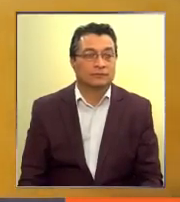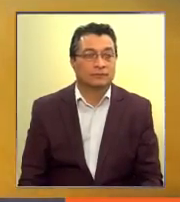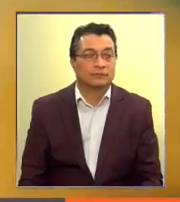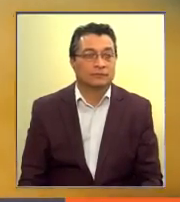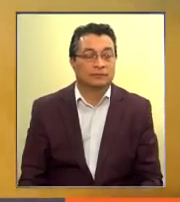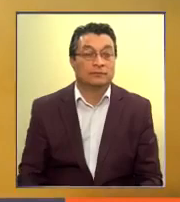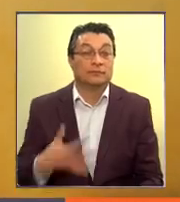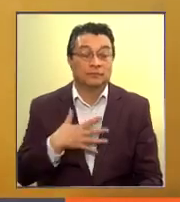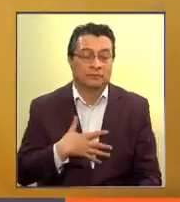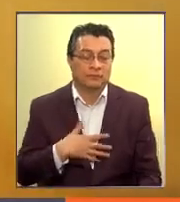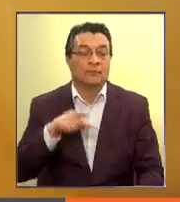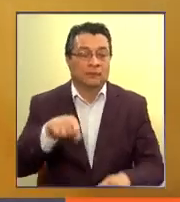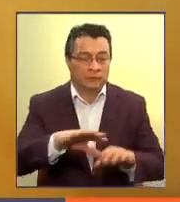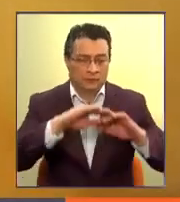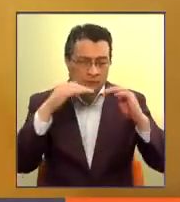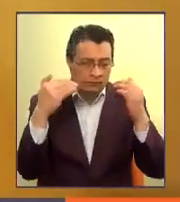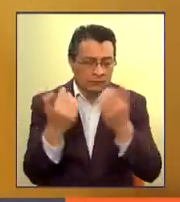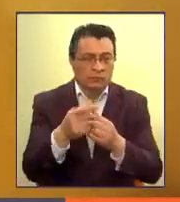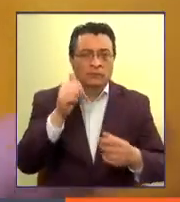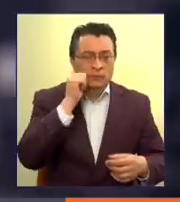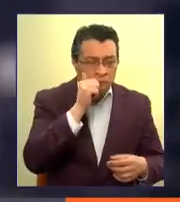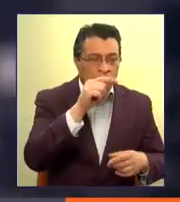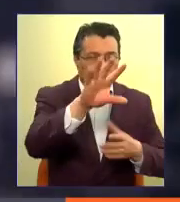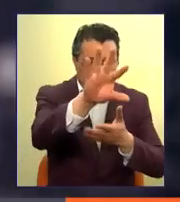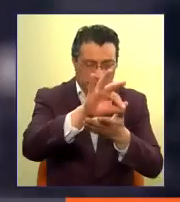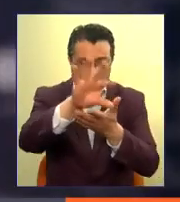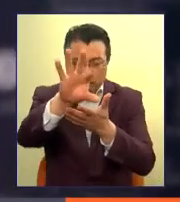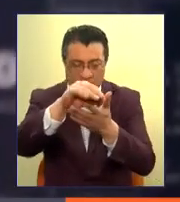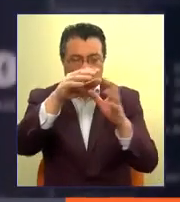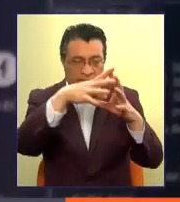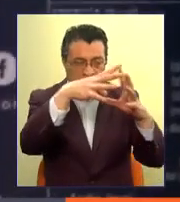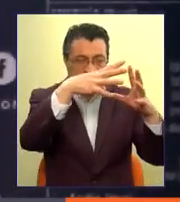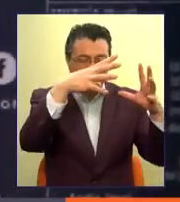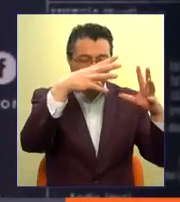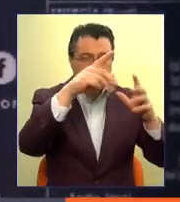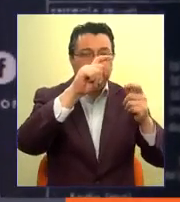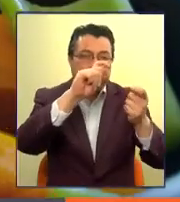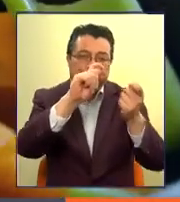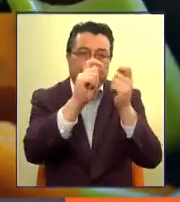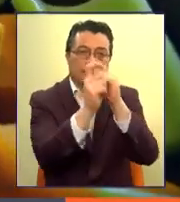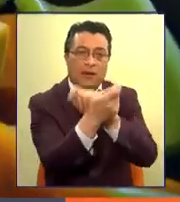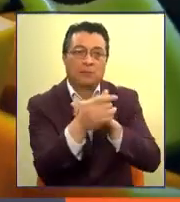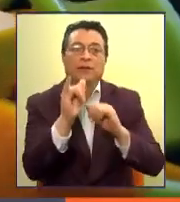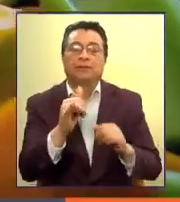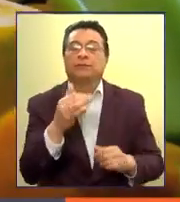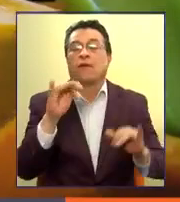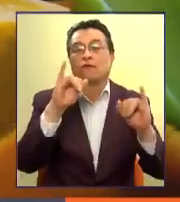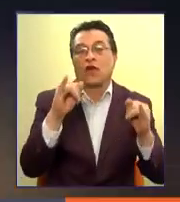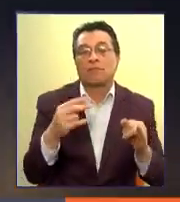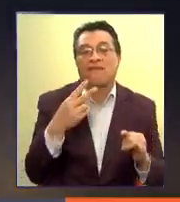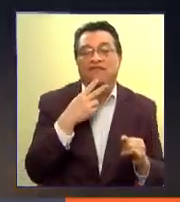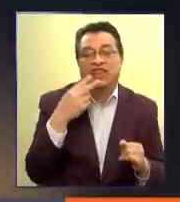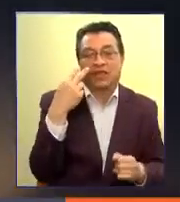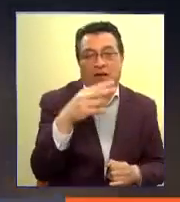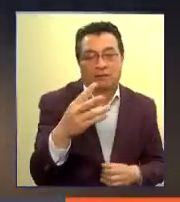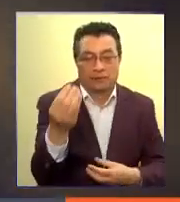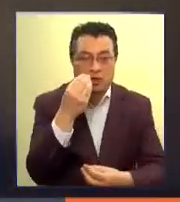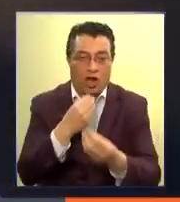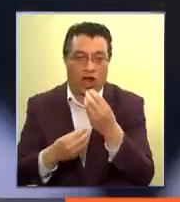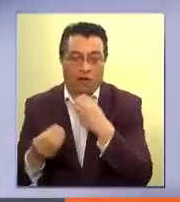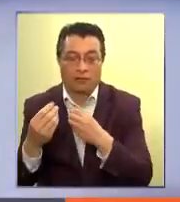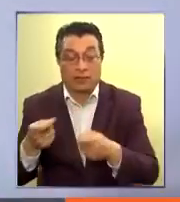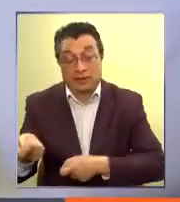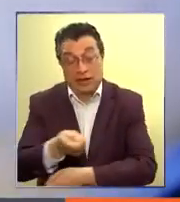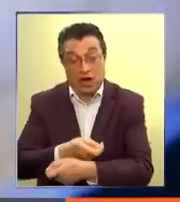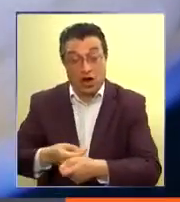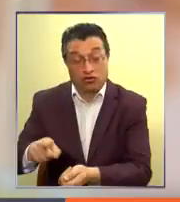Quieren involucrar cada día a más personas para que cambien y mejoren su estilo de vida mientras comen. Un negocio familiar que